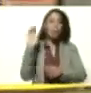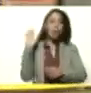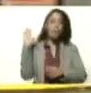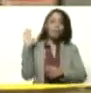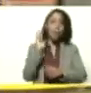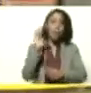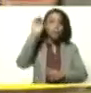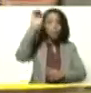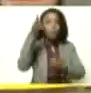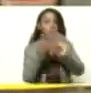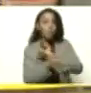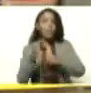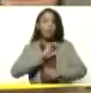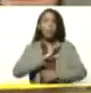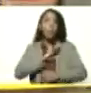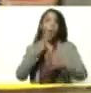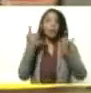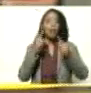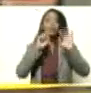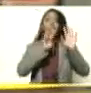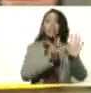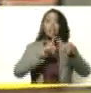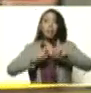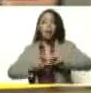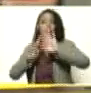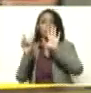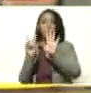tenemos a mano el 77